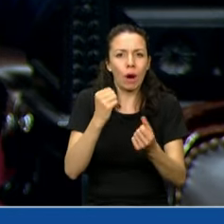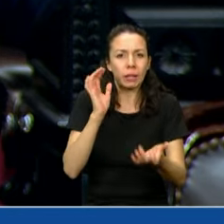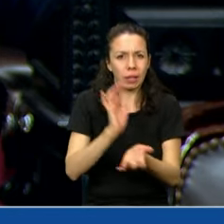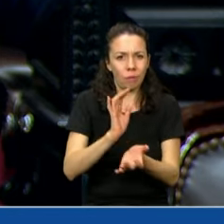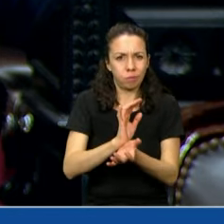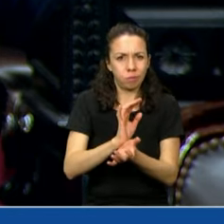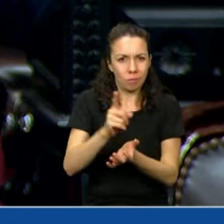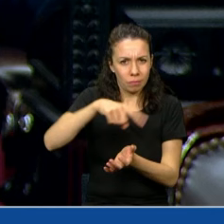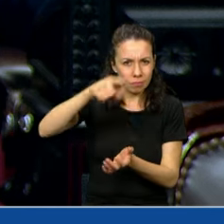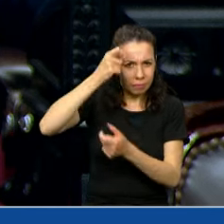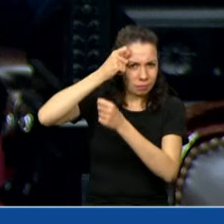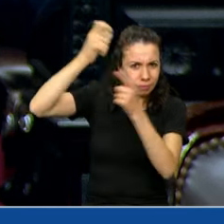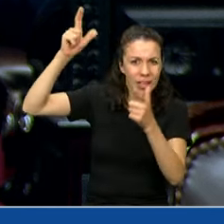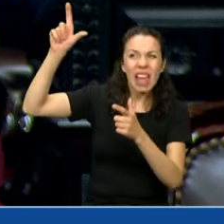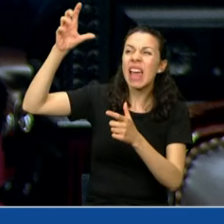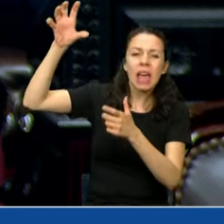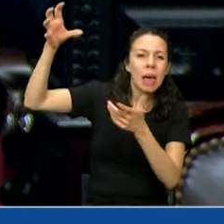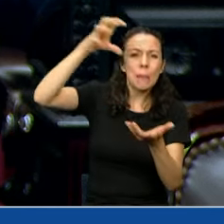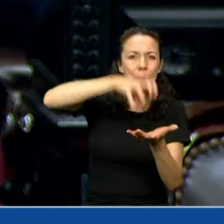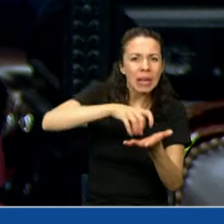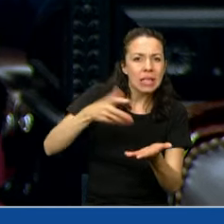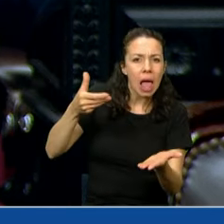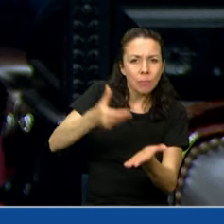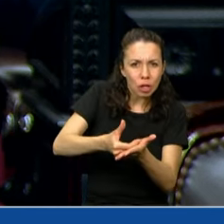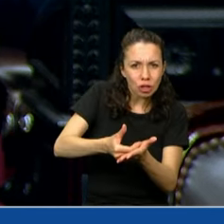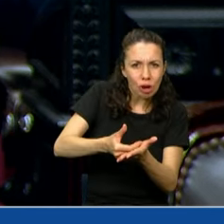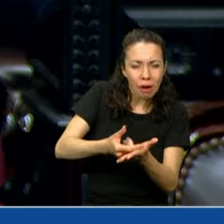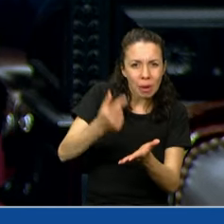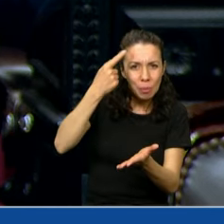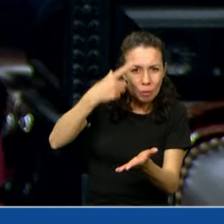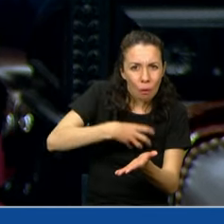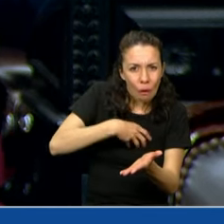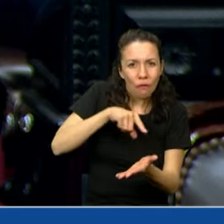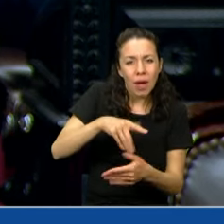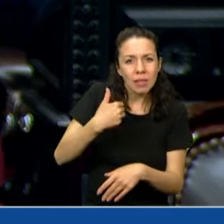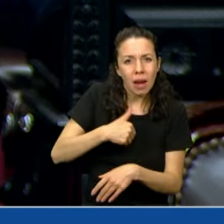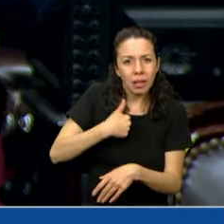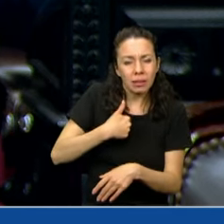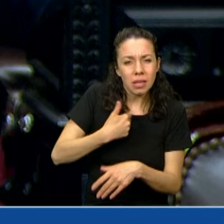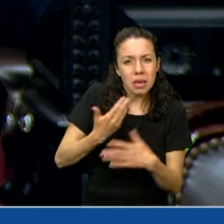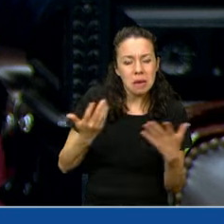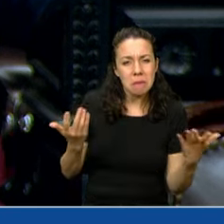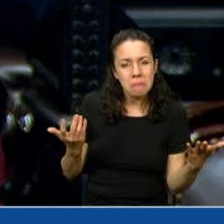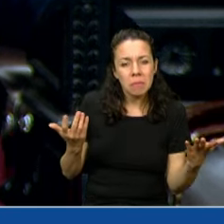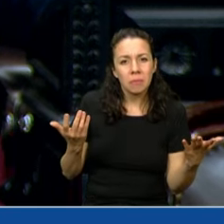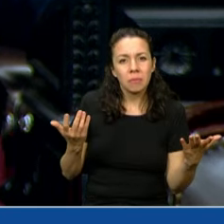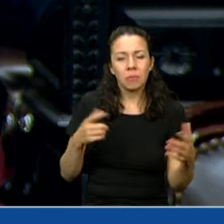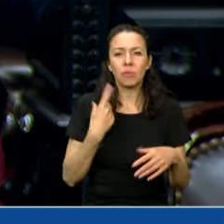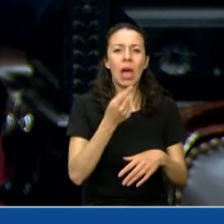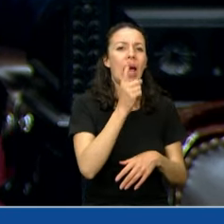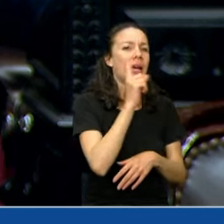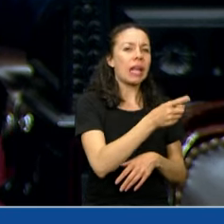destino de un capital entonces aspectos que la verdad lejos de reducir el riesgo país lejos de